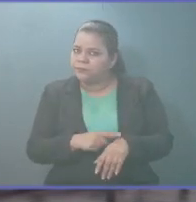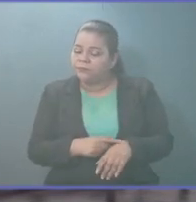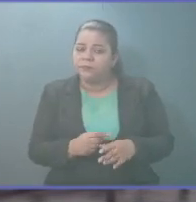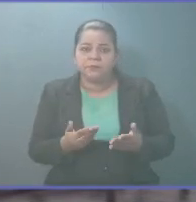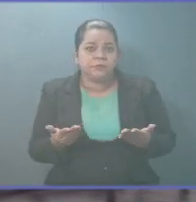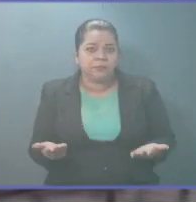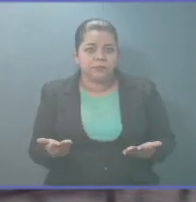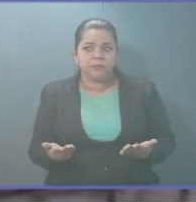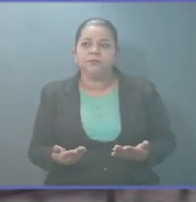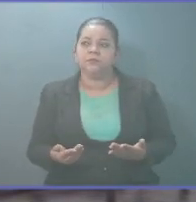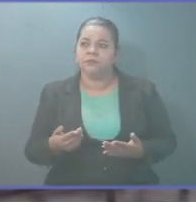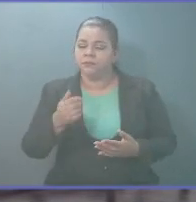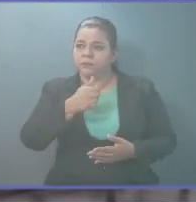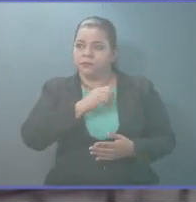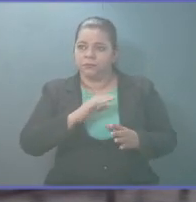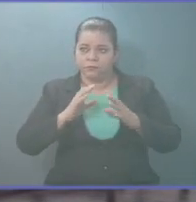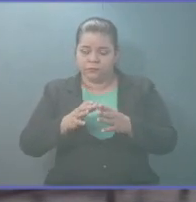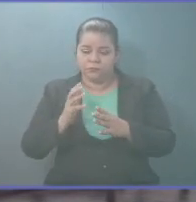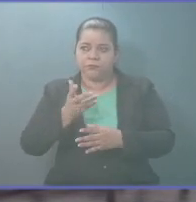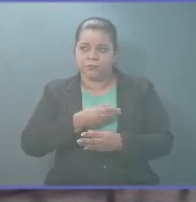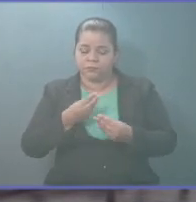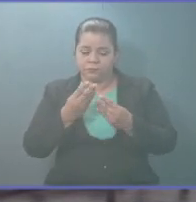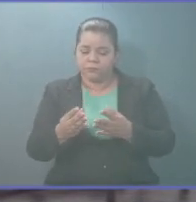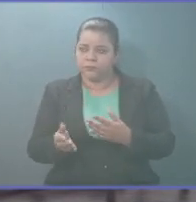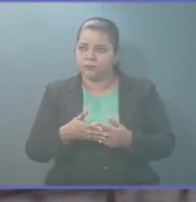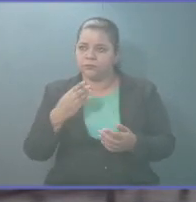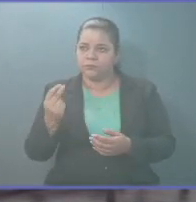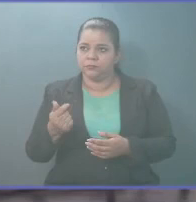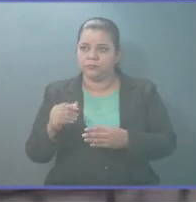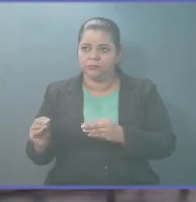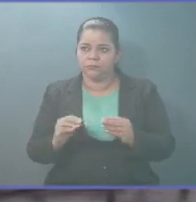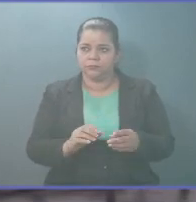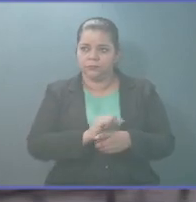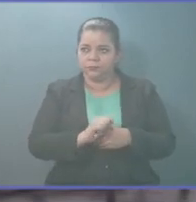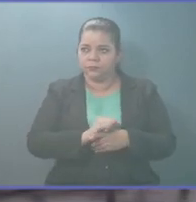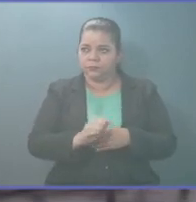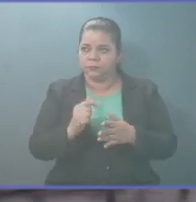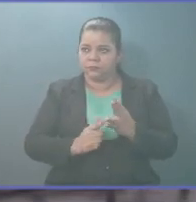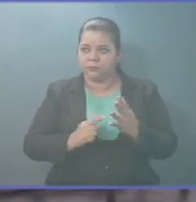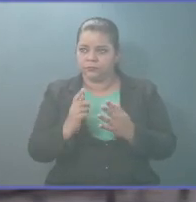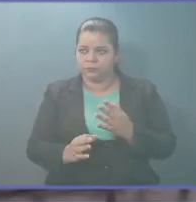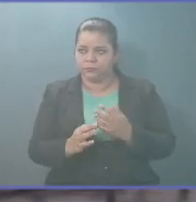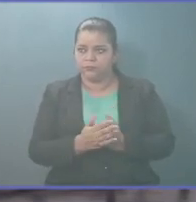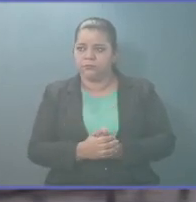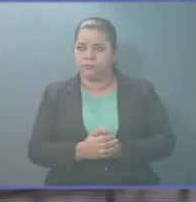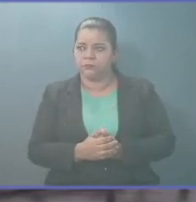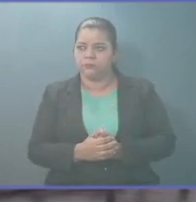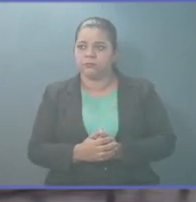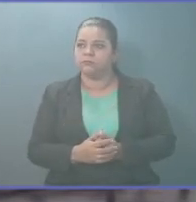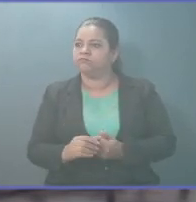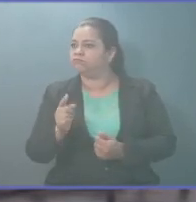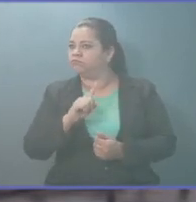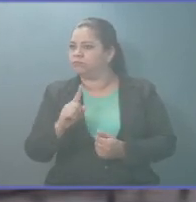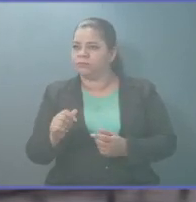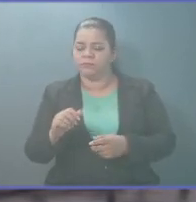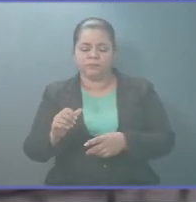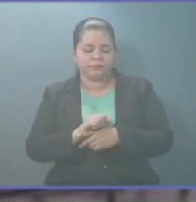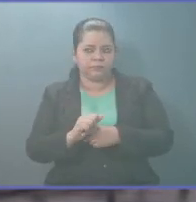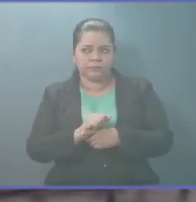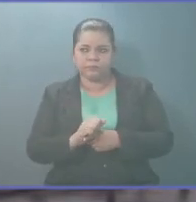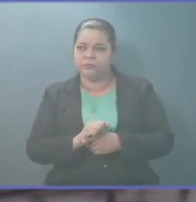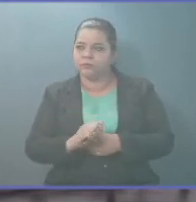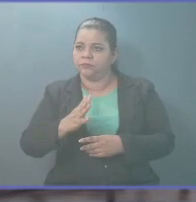Ok, colegas. Perdón. Falta. Sí, falta. Los contratos y convenios suscritos con anterioridad a la entrada en vigencia de esta ley y las